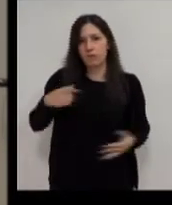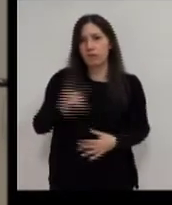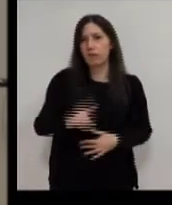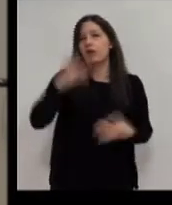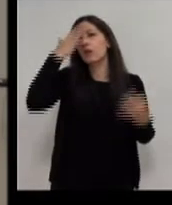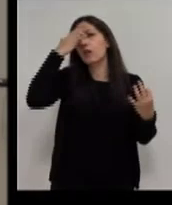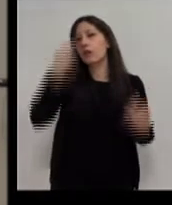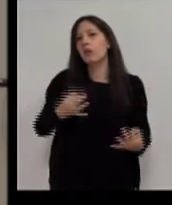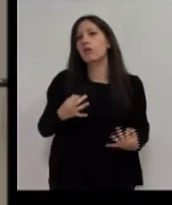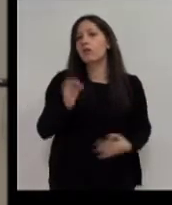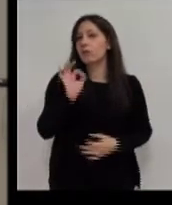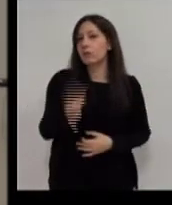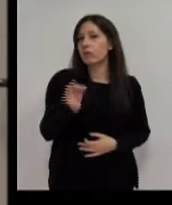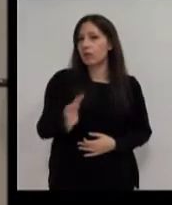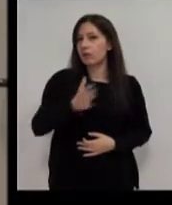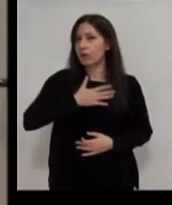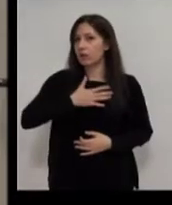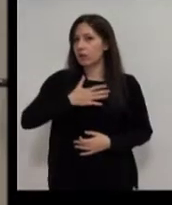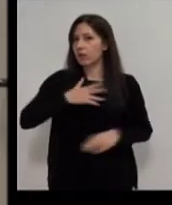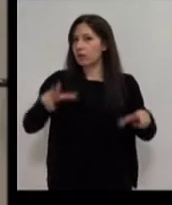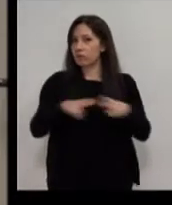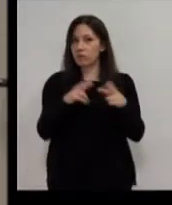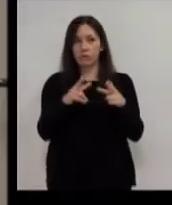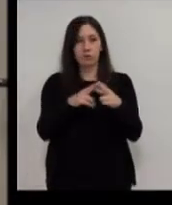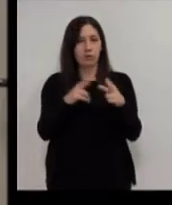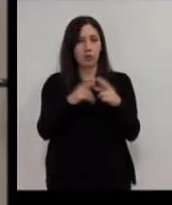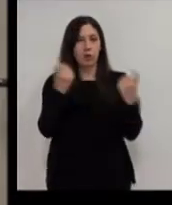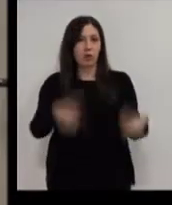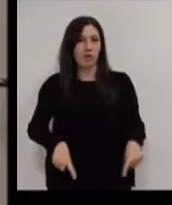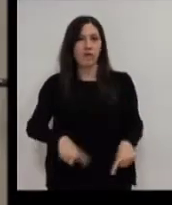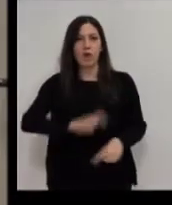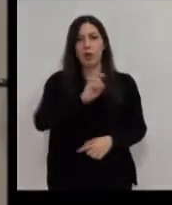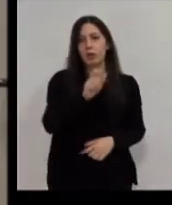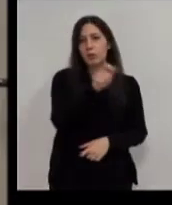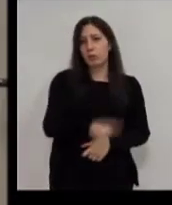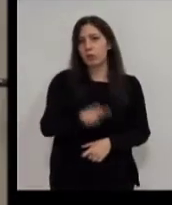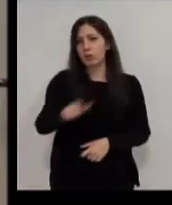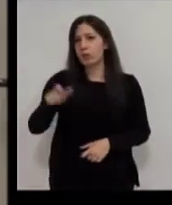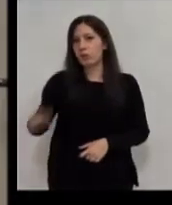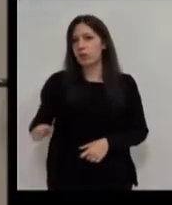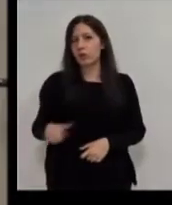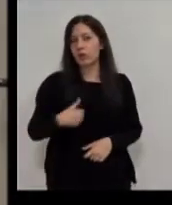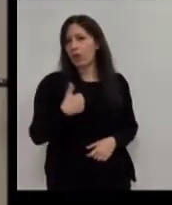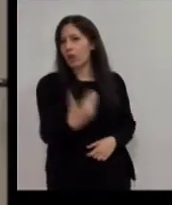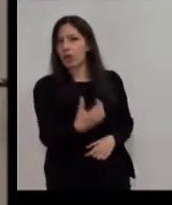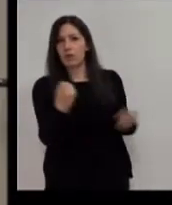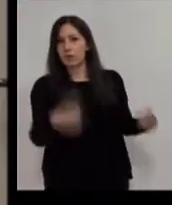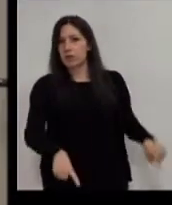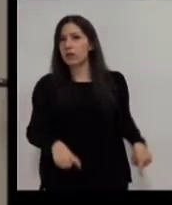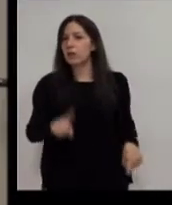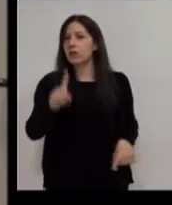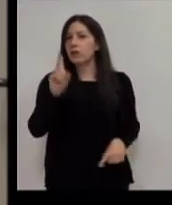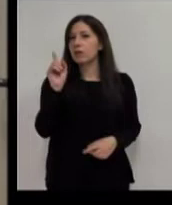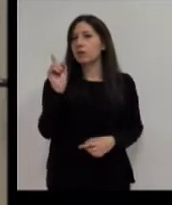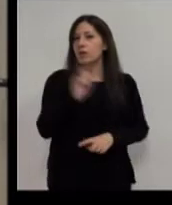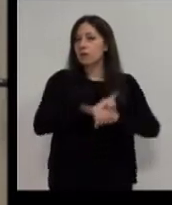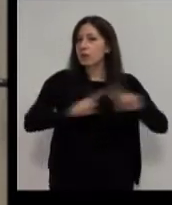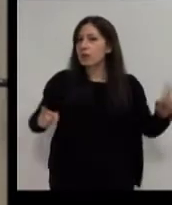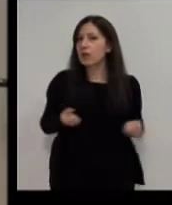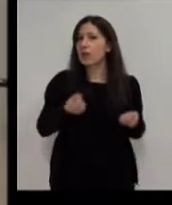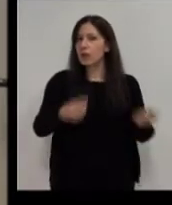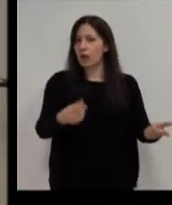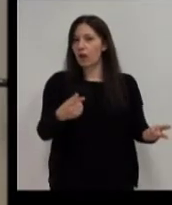más. Creo que efectivamente las nuevas tecnologías no tienen por qué anular a otras, ni deben